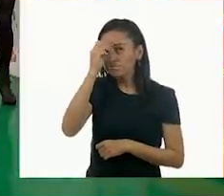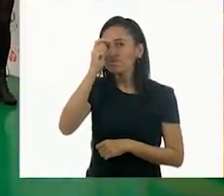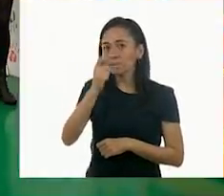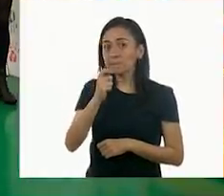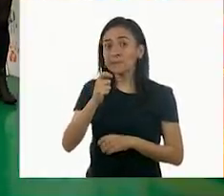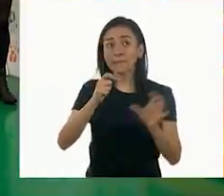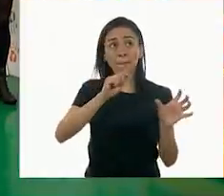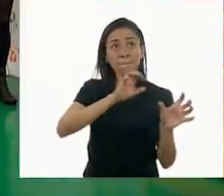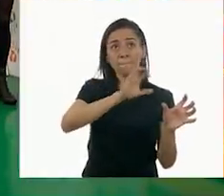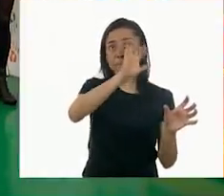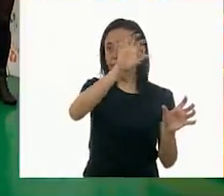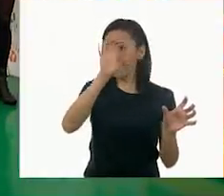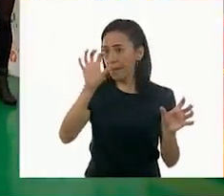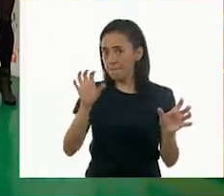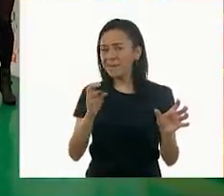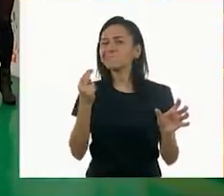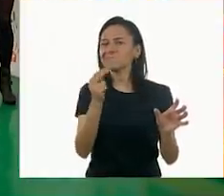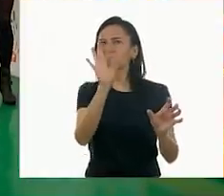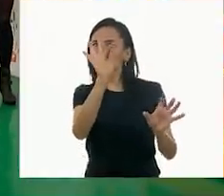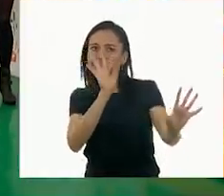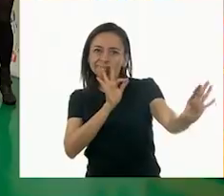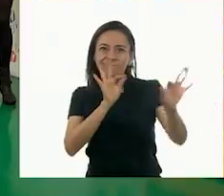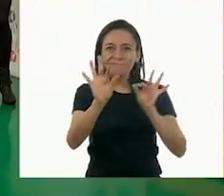de manera variada y